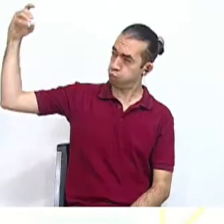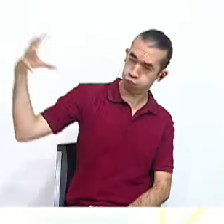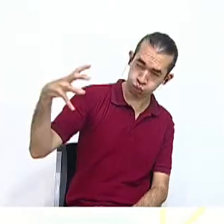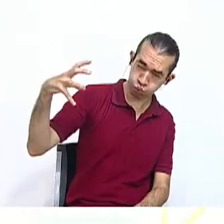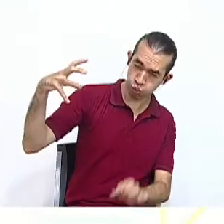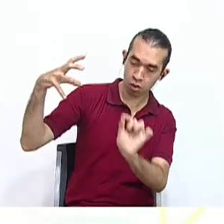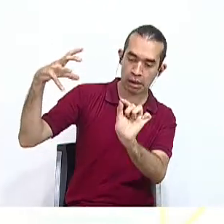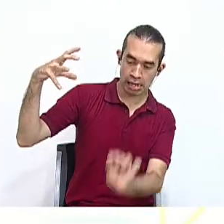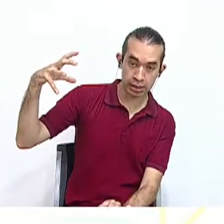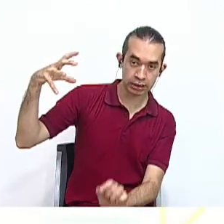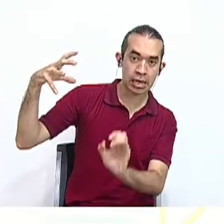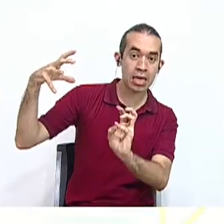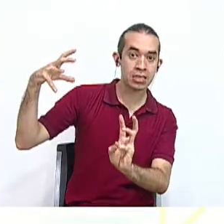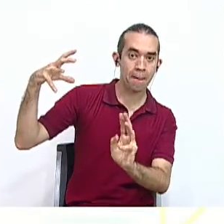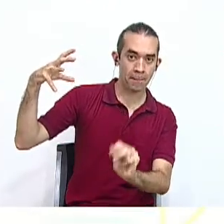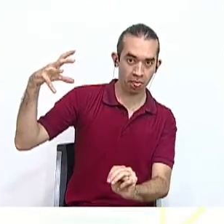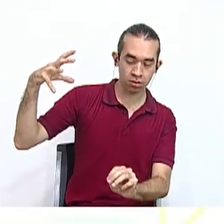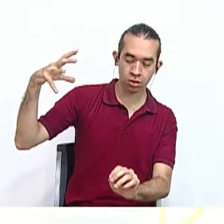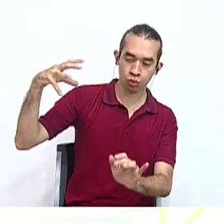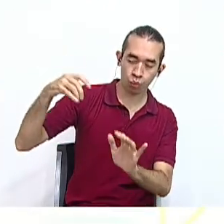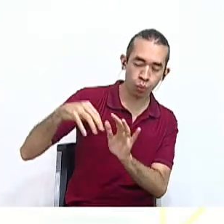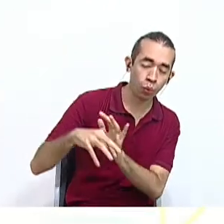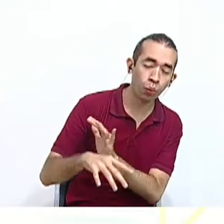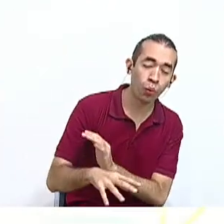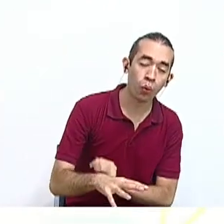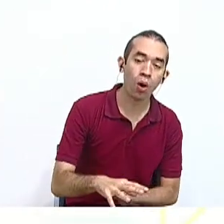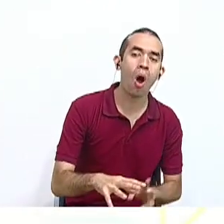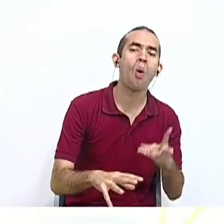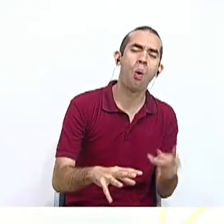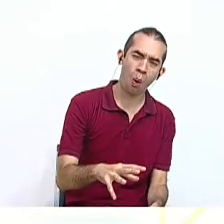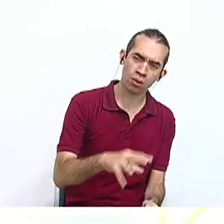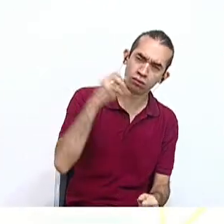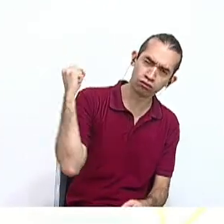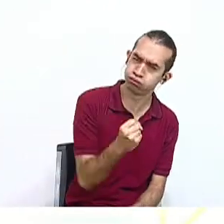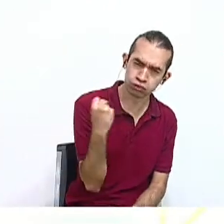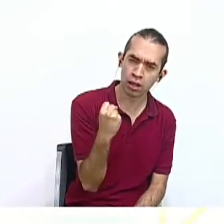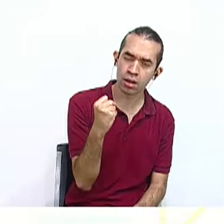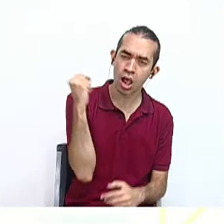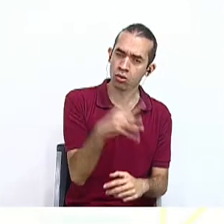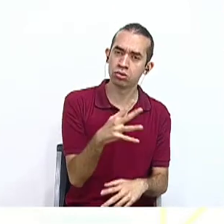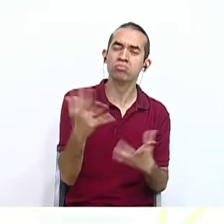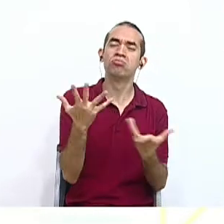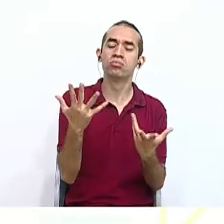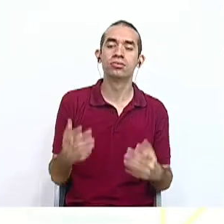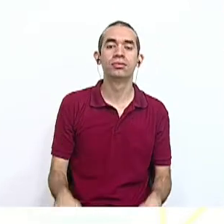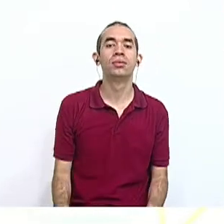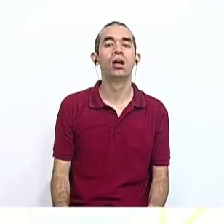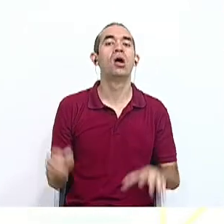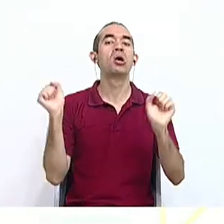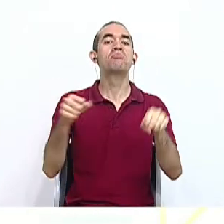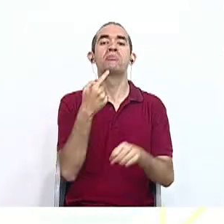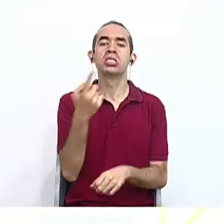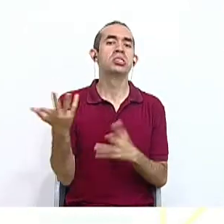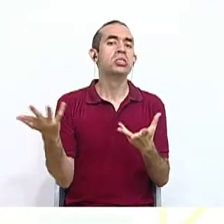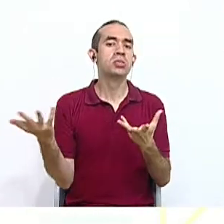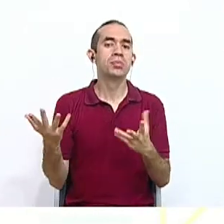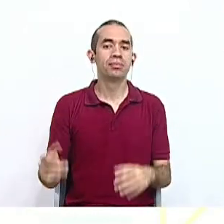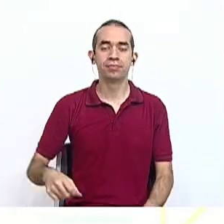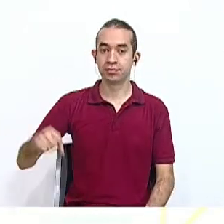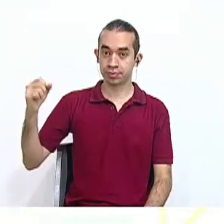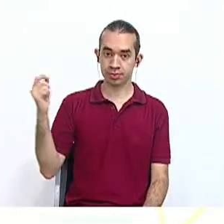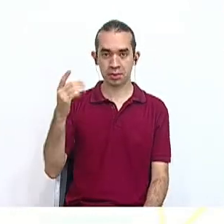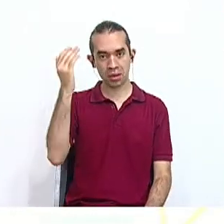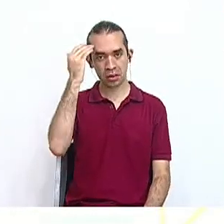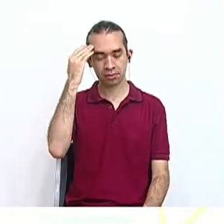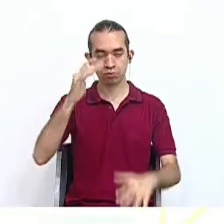una profundidad de 6 metros. Muy bien. ¿Qué podemos decir entonces? Que la intensidad de luz a